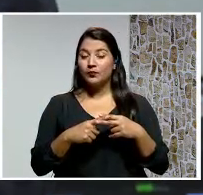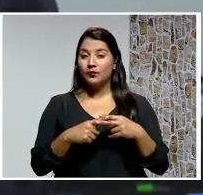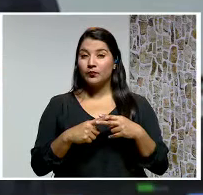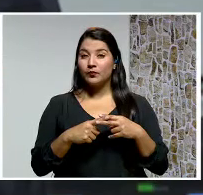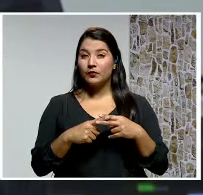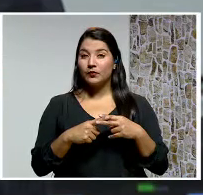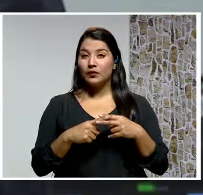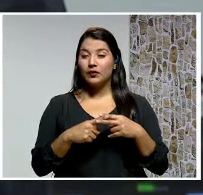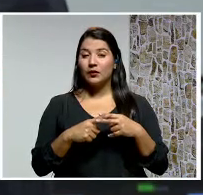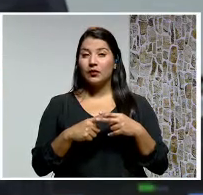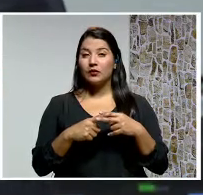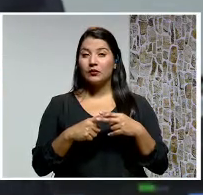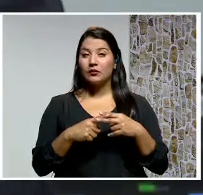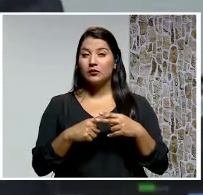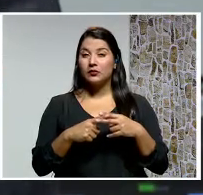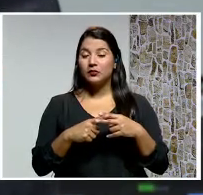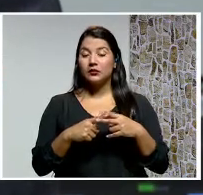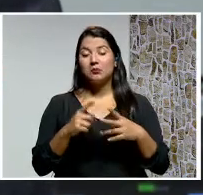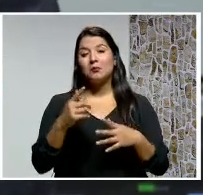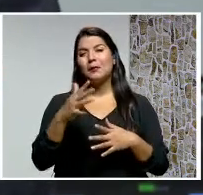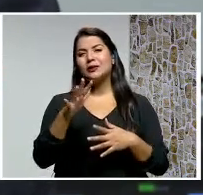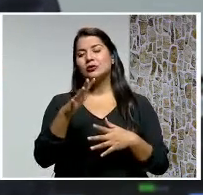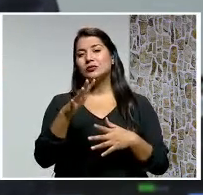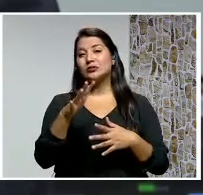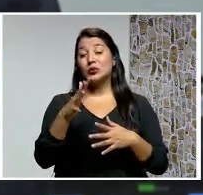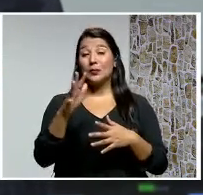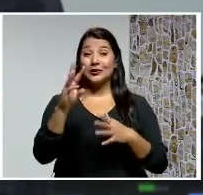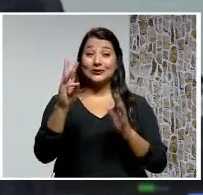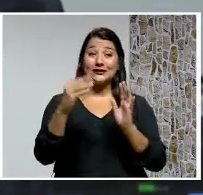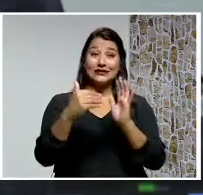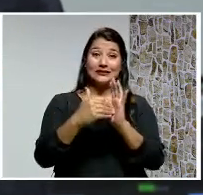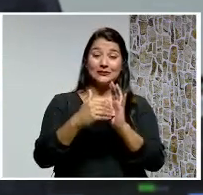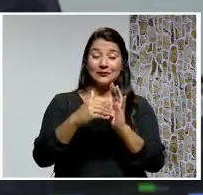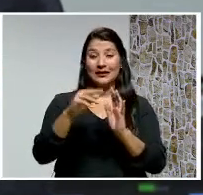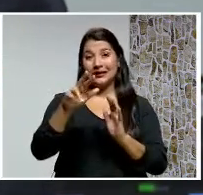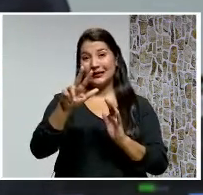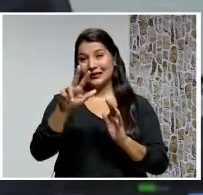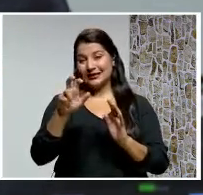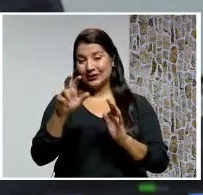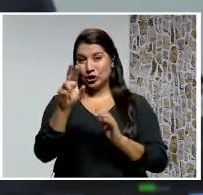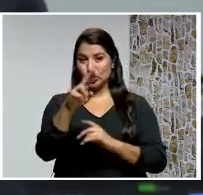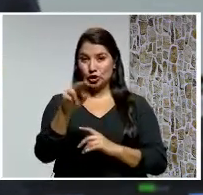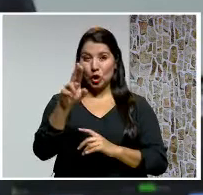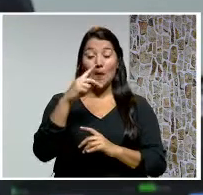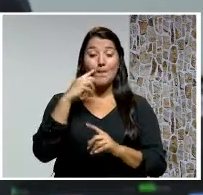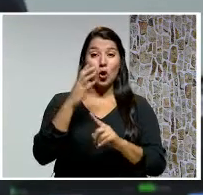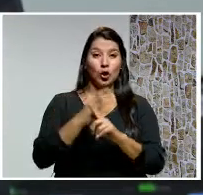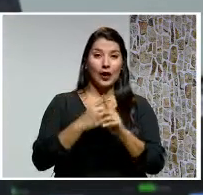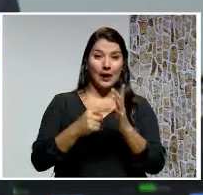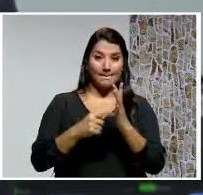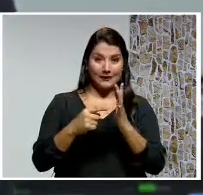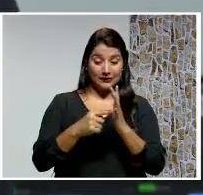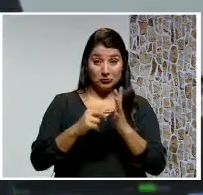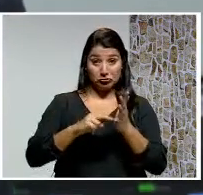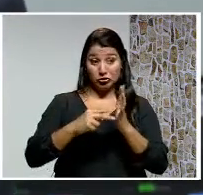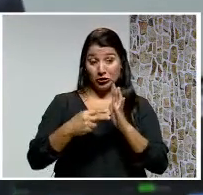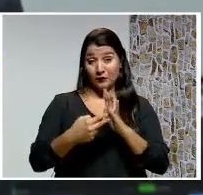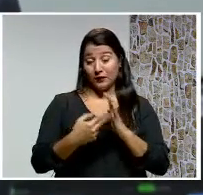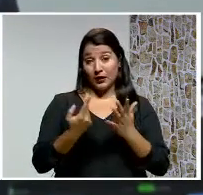digamos que se formaliza, sería como alrededor de unos 6.300 colones por millón. O sea, es una tasa que, es una cuota